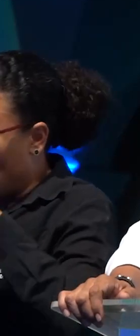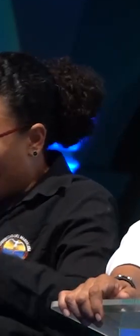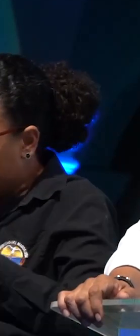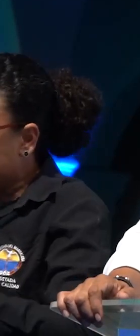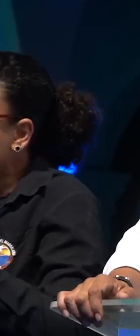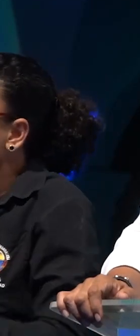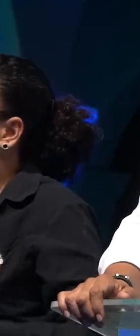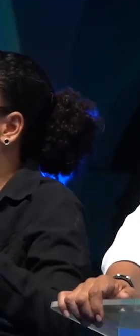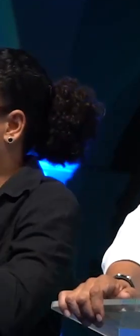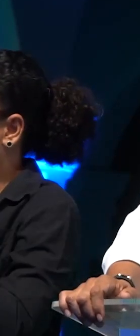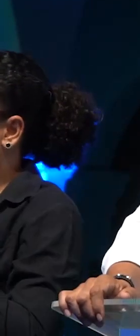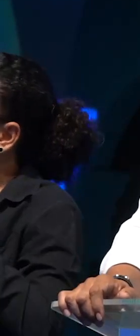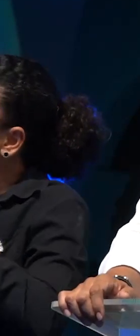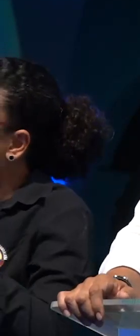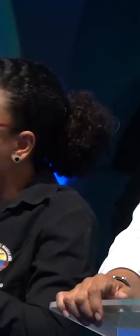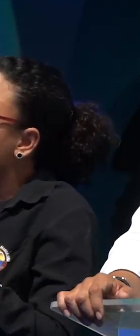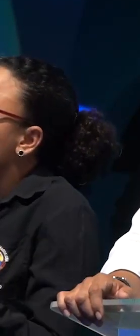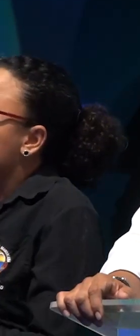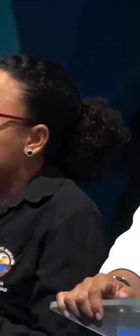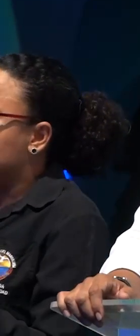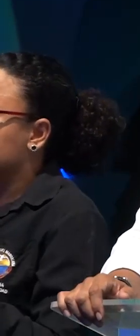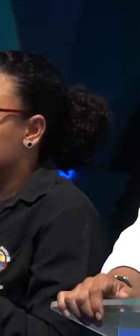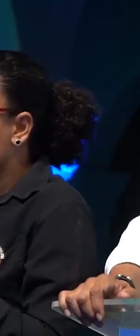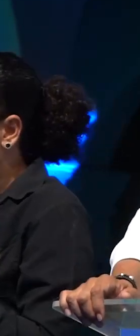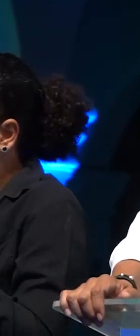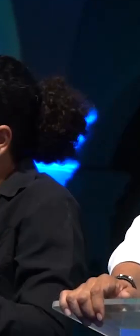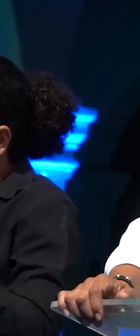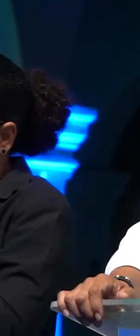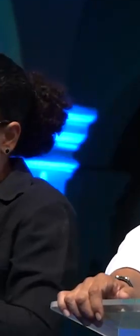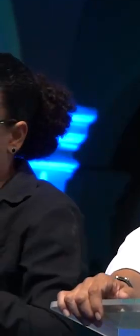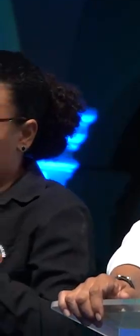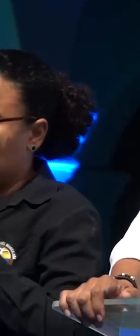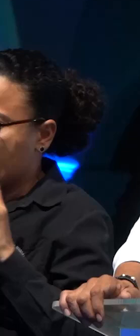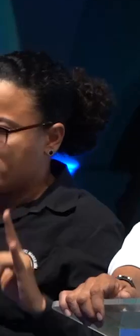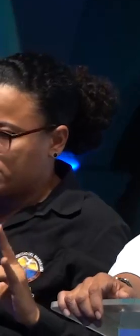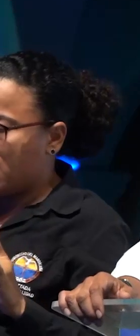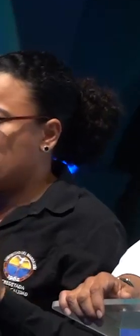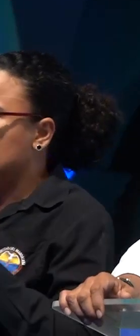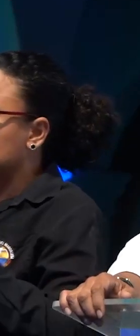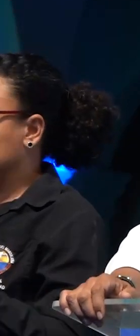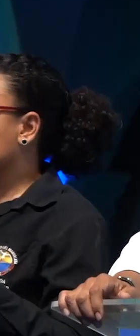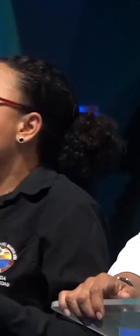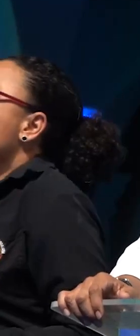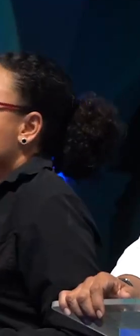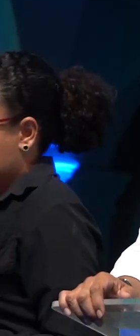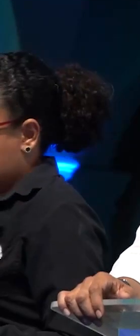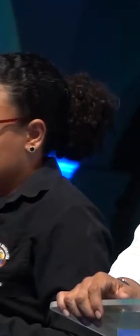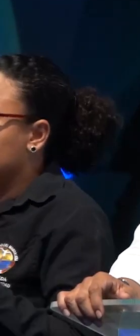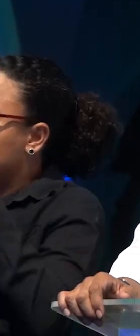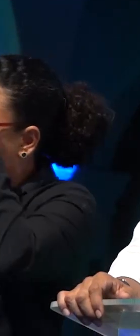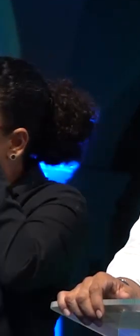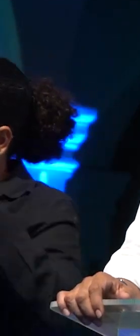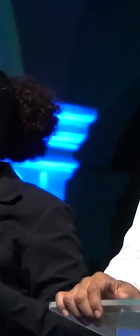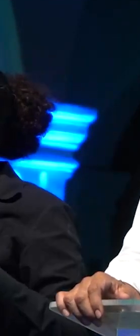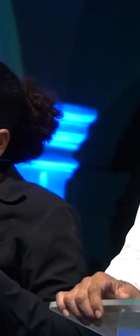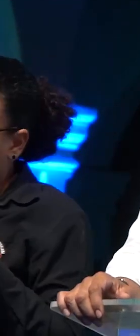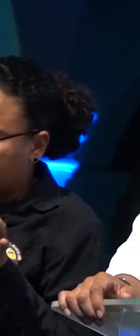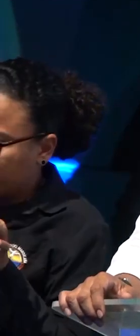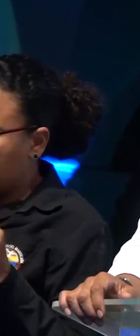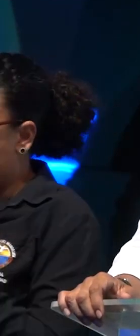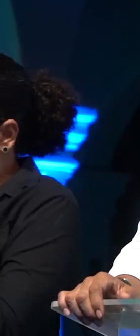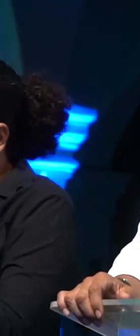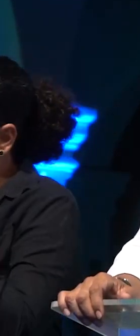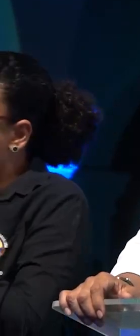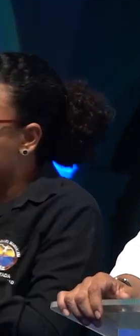Estado, y siempre ha estado empresa universidad, todas. El Estado siempre nos ha acogido, pero hemos seguido trabajando y hemos hecho